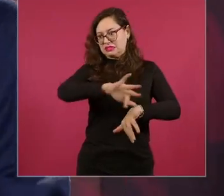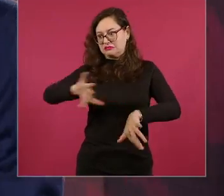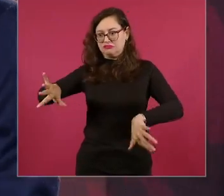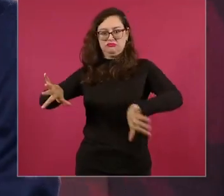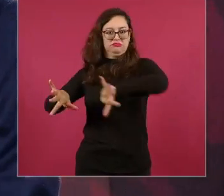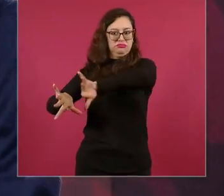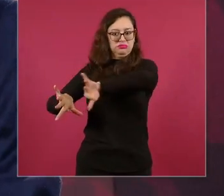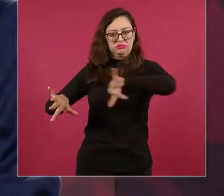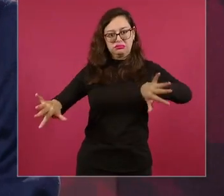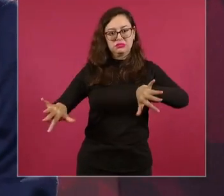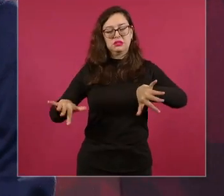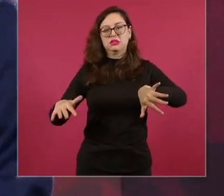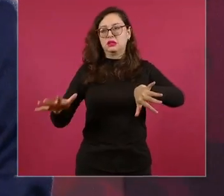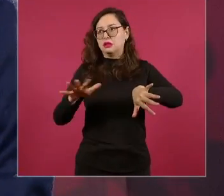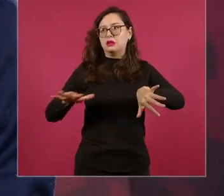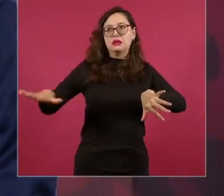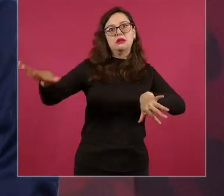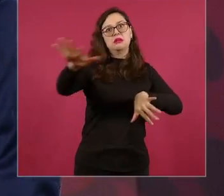inocentes